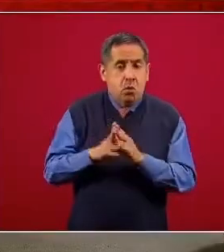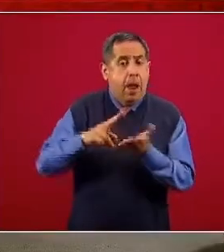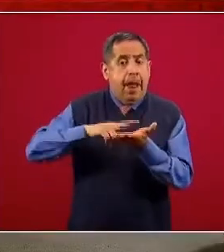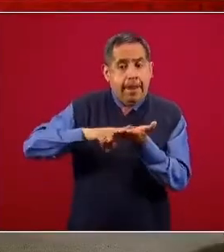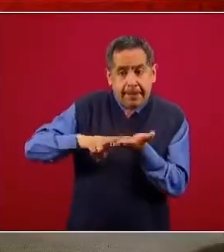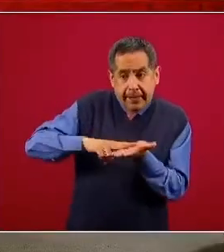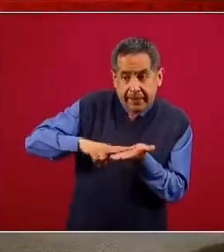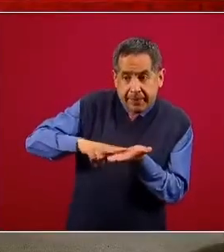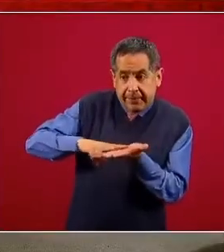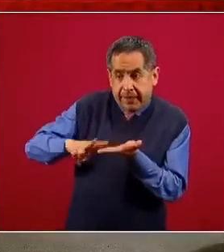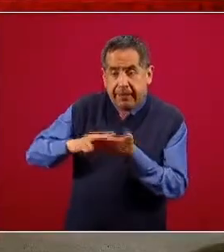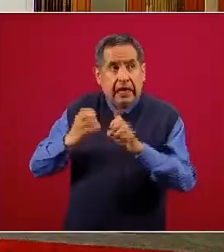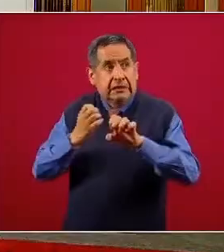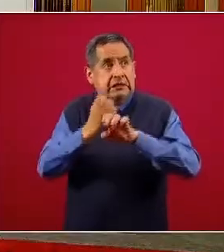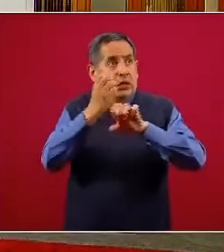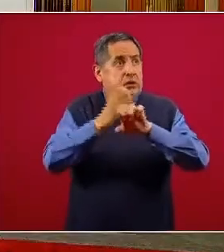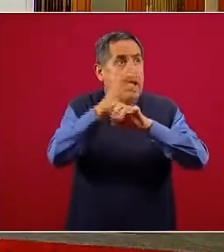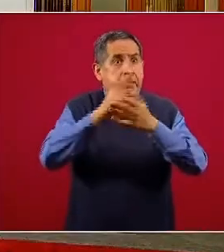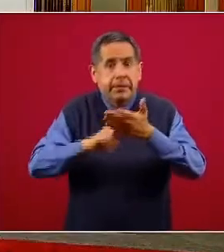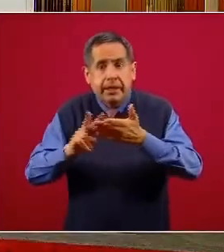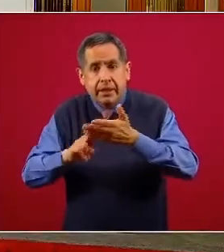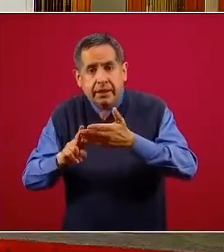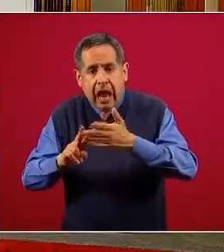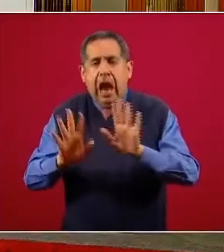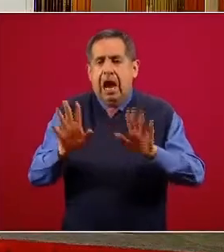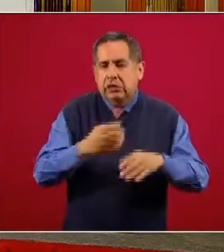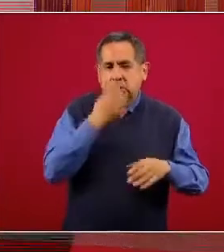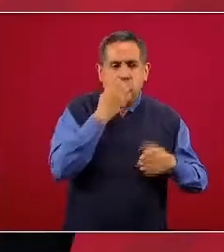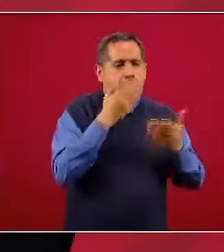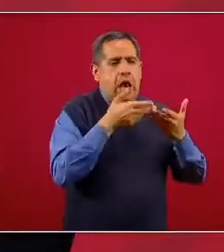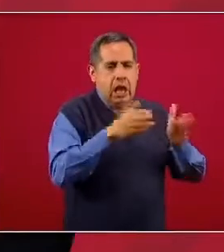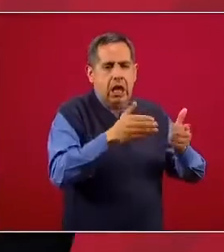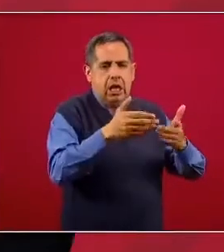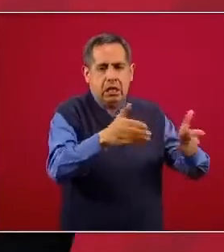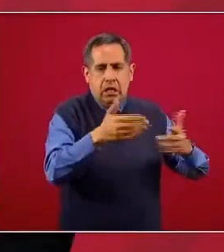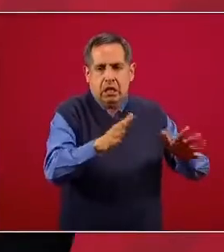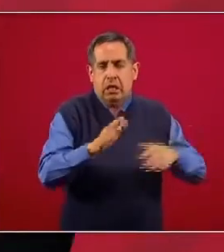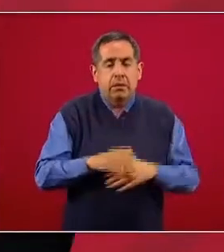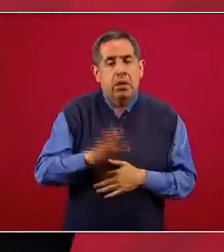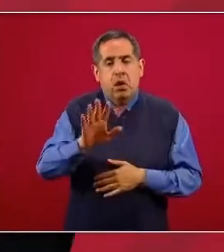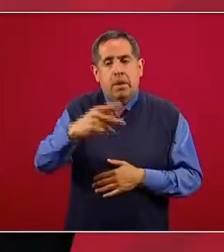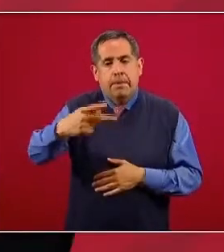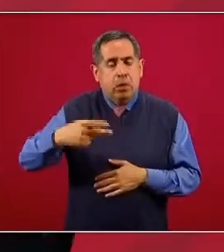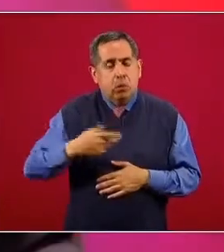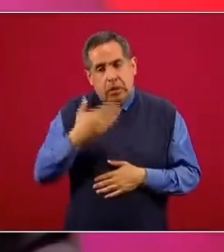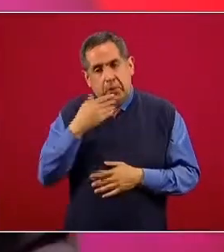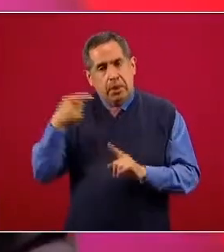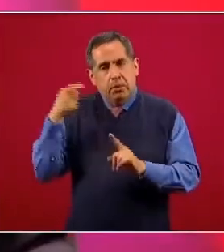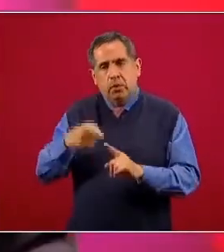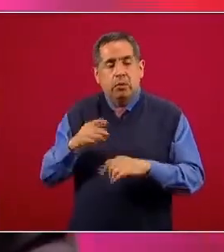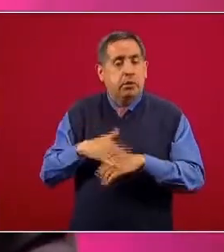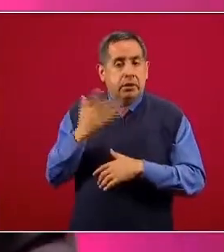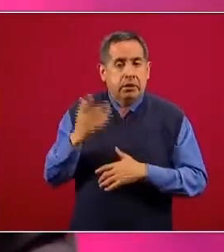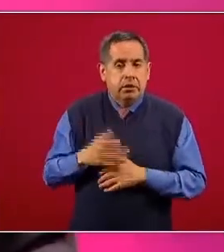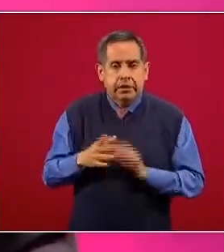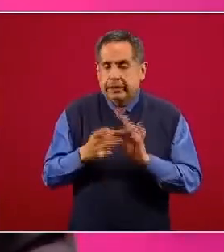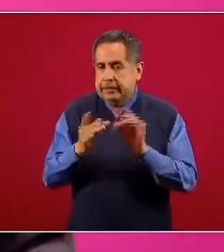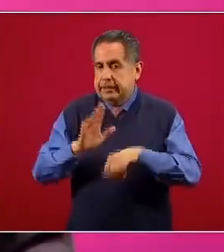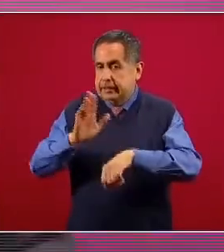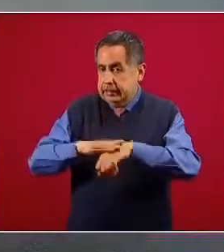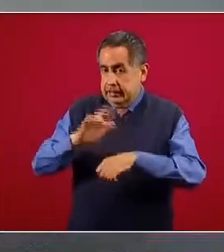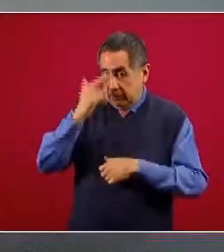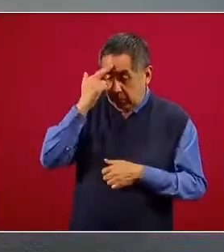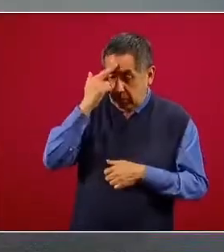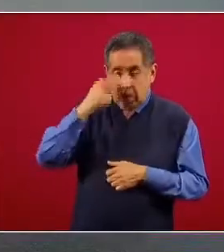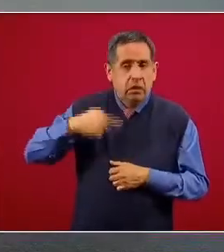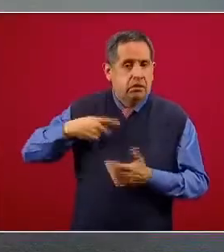verde, los semáforos estatales, se podrá ir reabriendo el espacio educativo. Pero su pregunta me parece muy pertinente porque nos recuerda